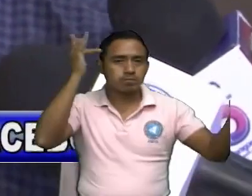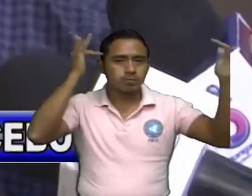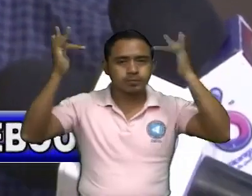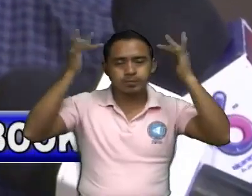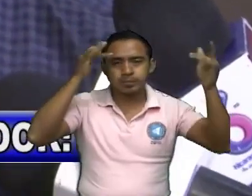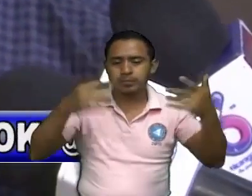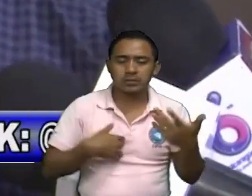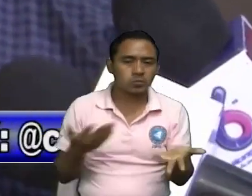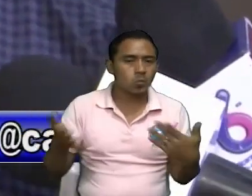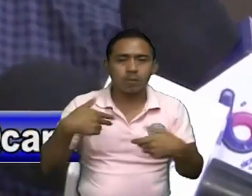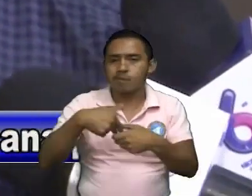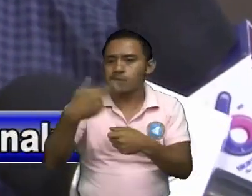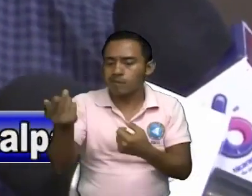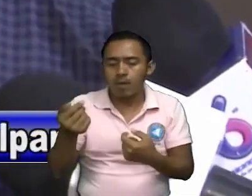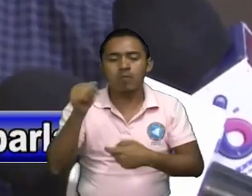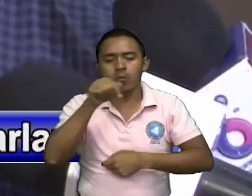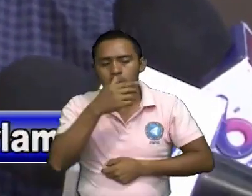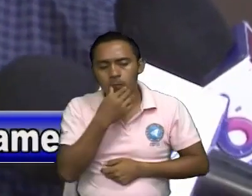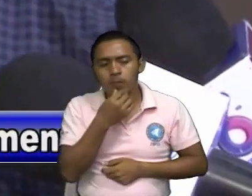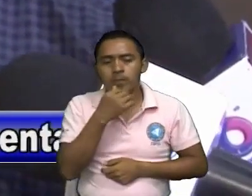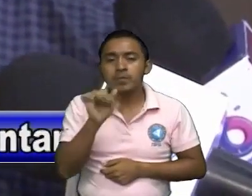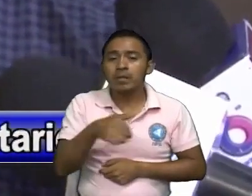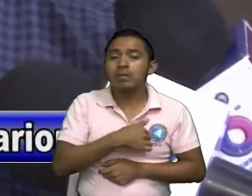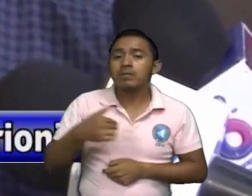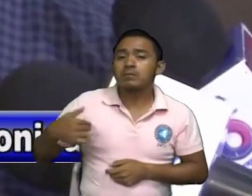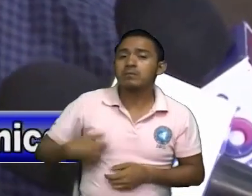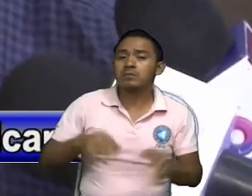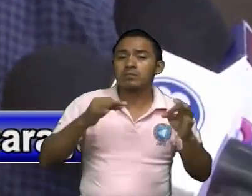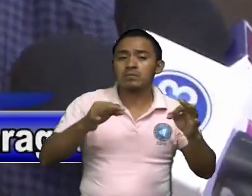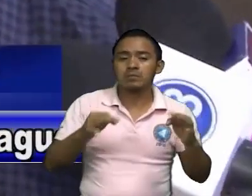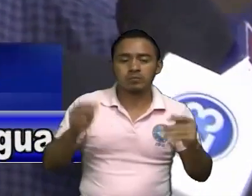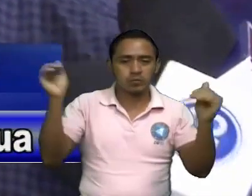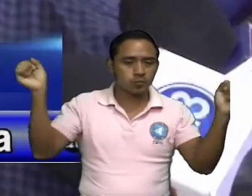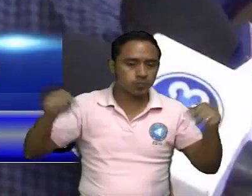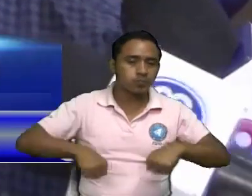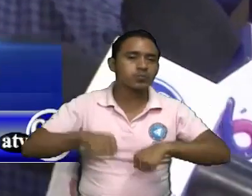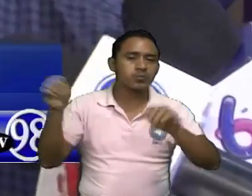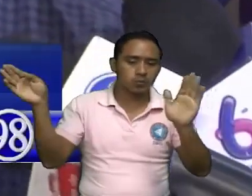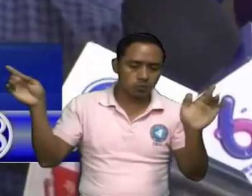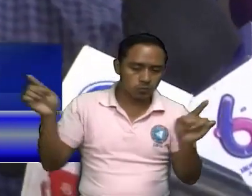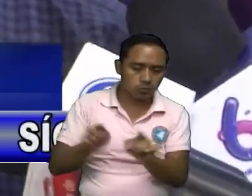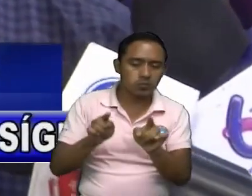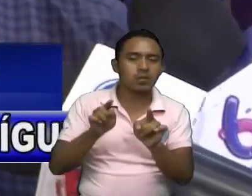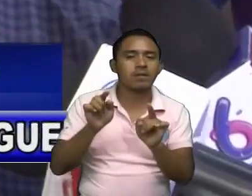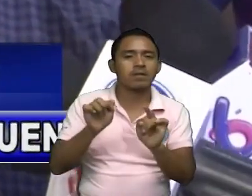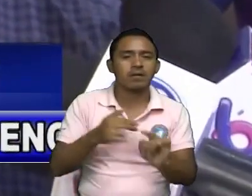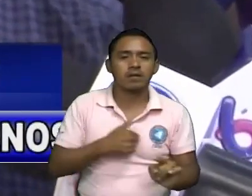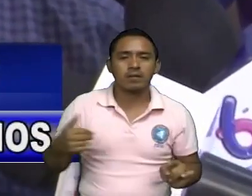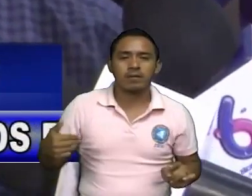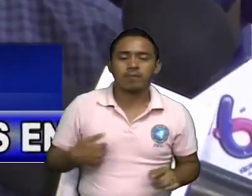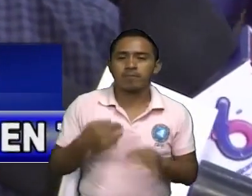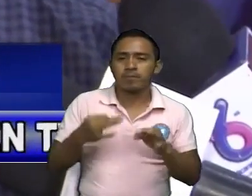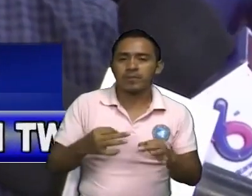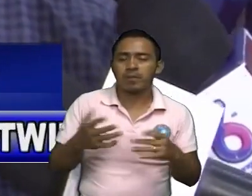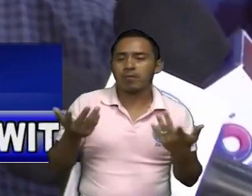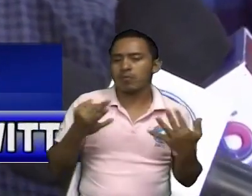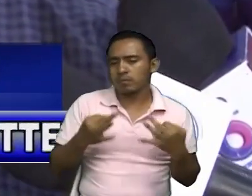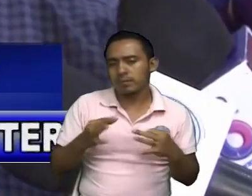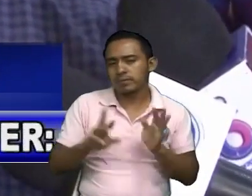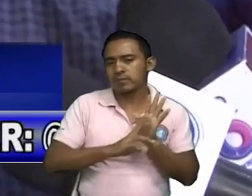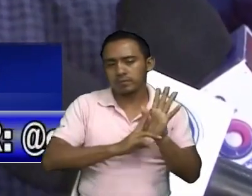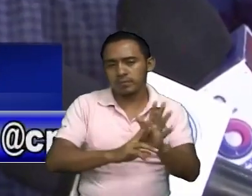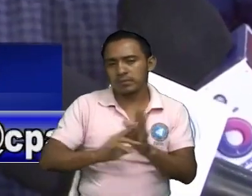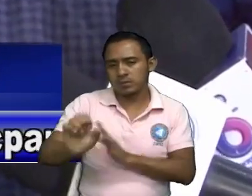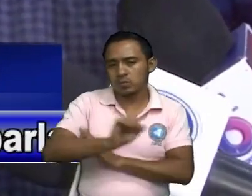es el desempleo, y aquí se están creando las condiciones para disminuir el desempleo y para hacer conteste con la respuesta